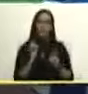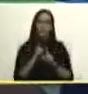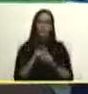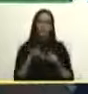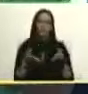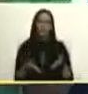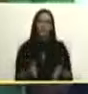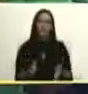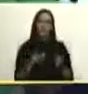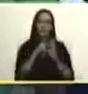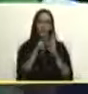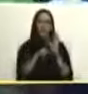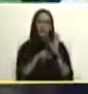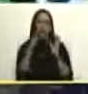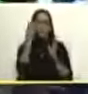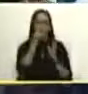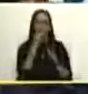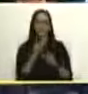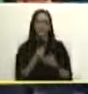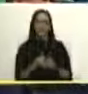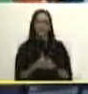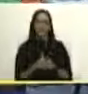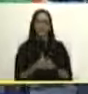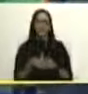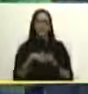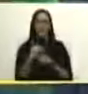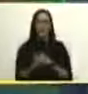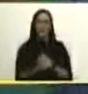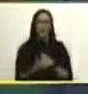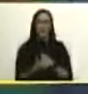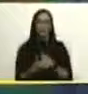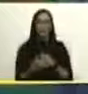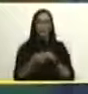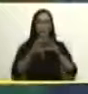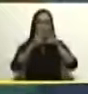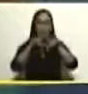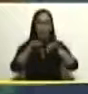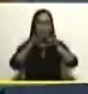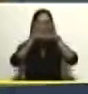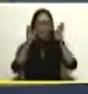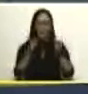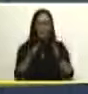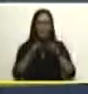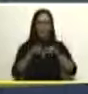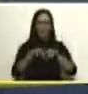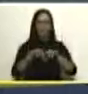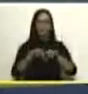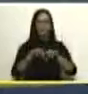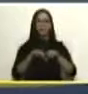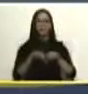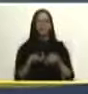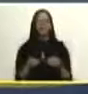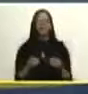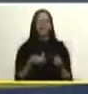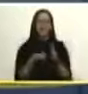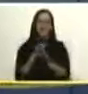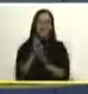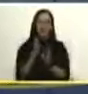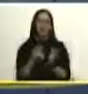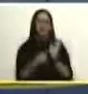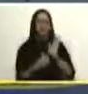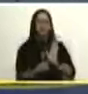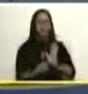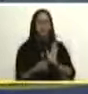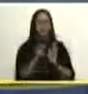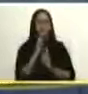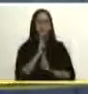nacimiento del programa hermosísimo de los proyectos Canaima, pero además el crecimiento que ha dado, y bueno, ya vemos los resultados,